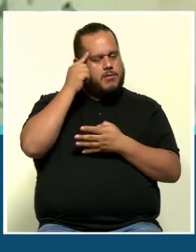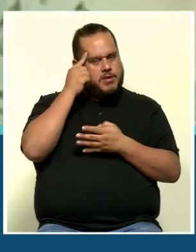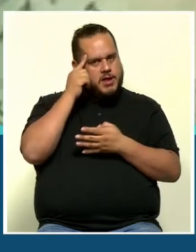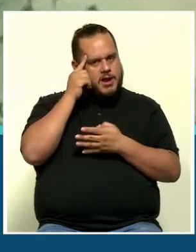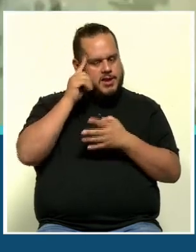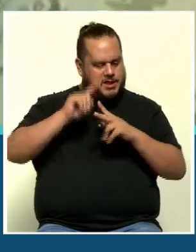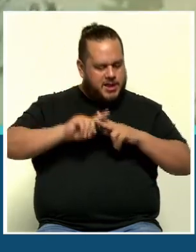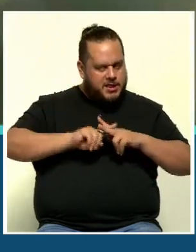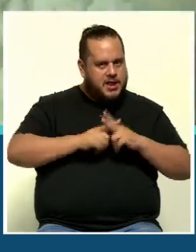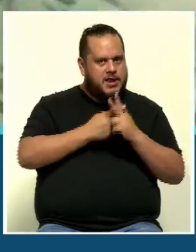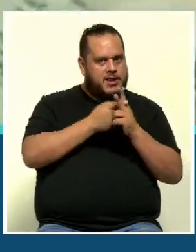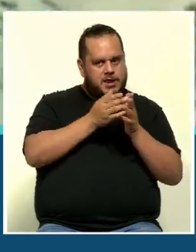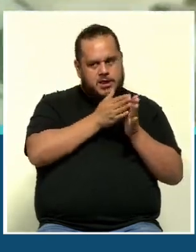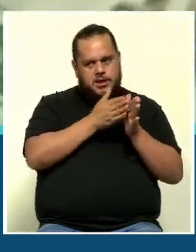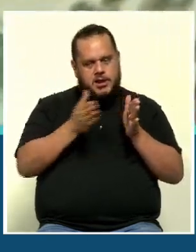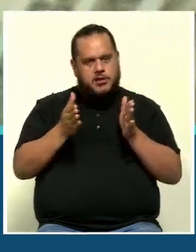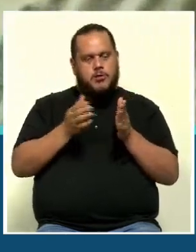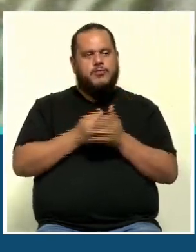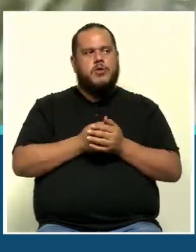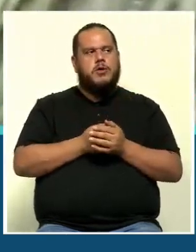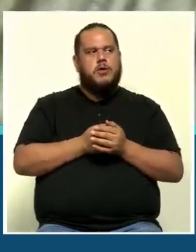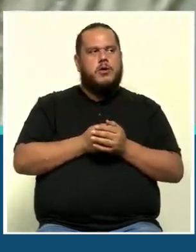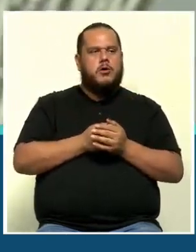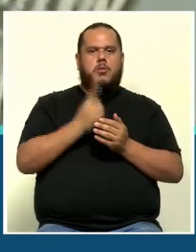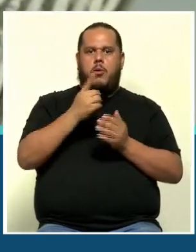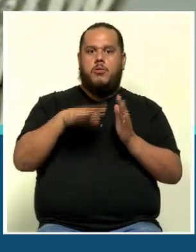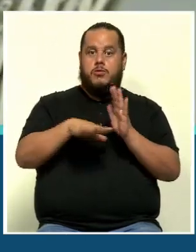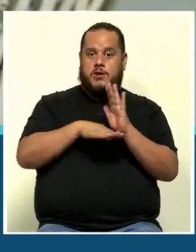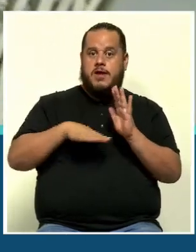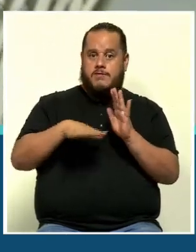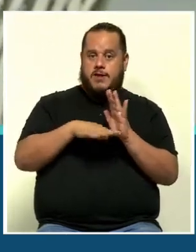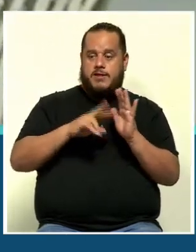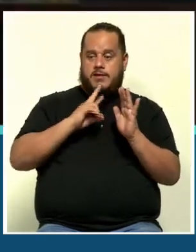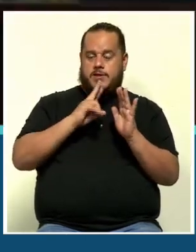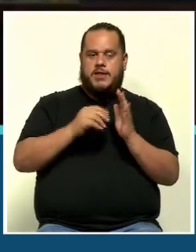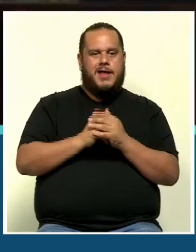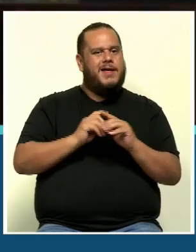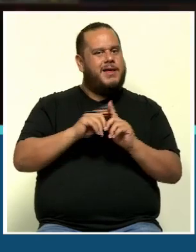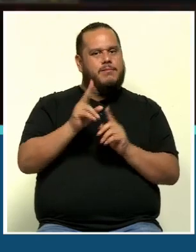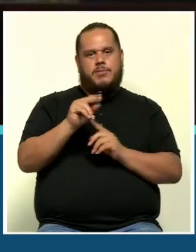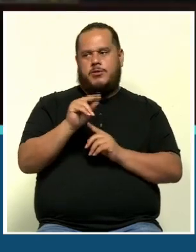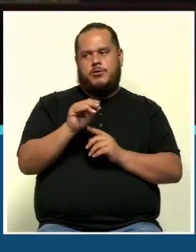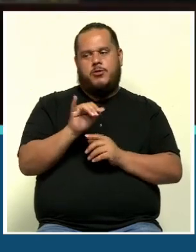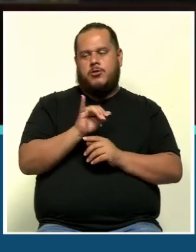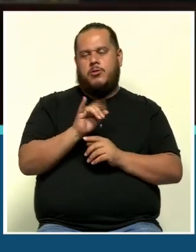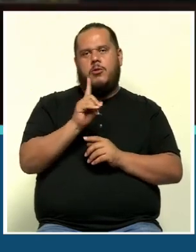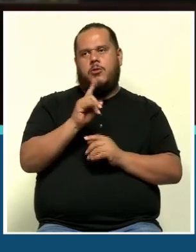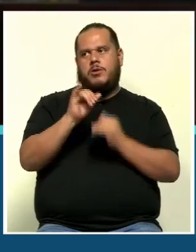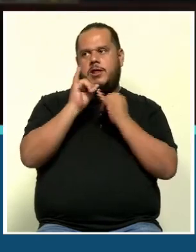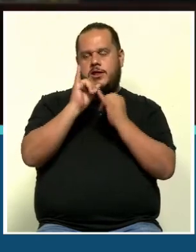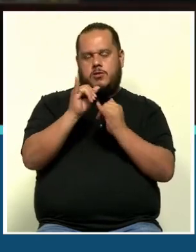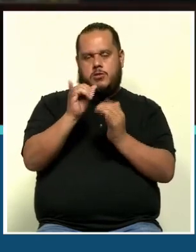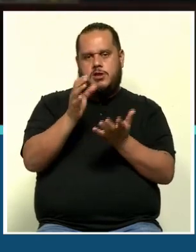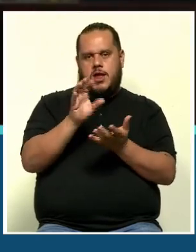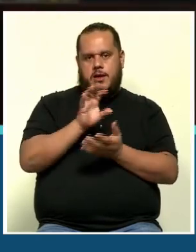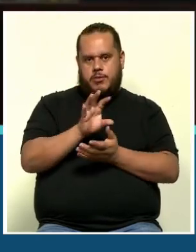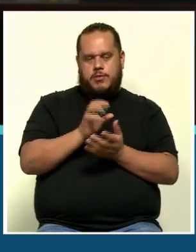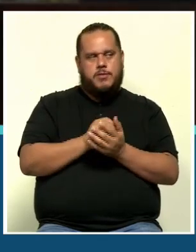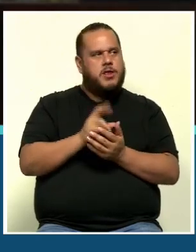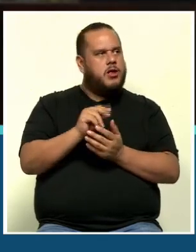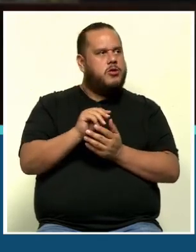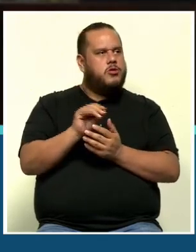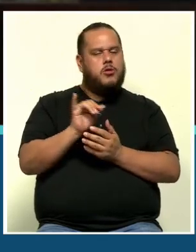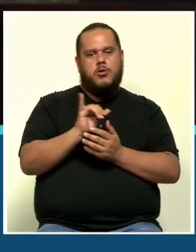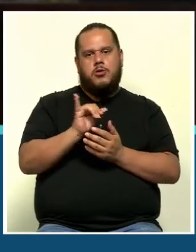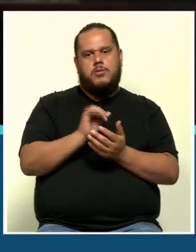inicio como una base, ¿verdad? Pero no como una denuncia propiamente, no como una